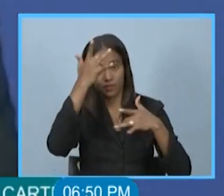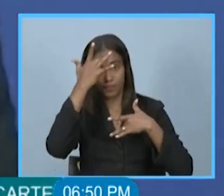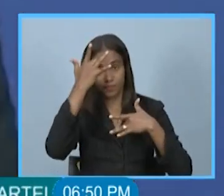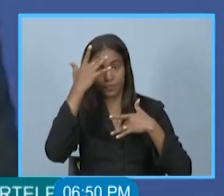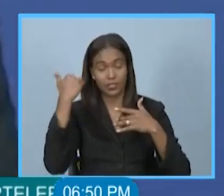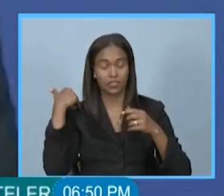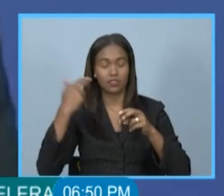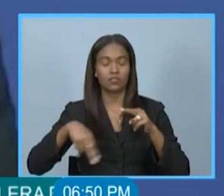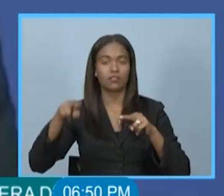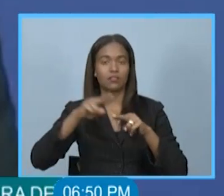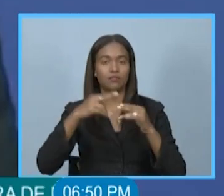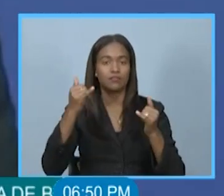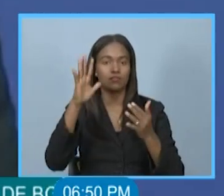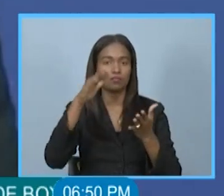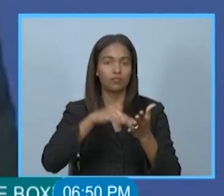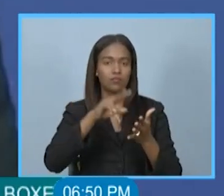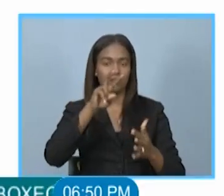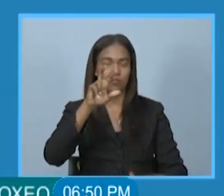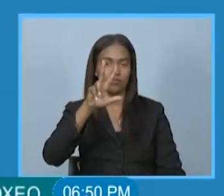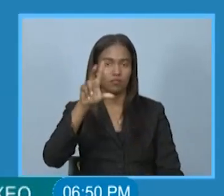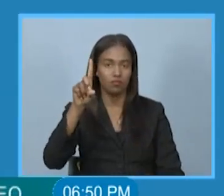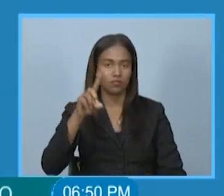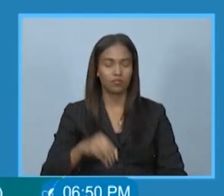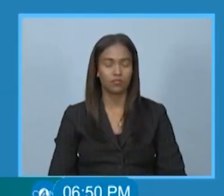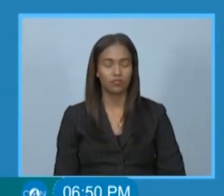ascienden a 5.231